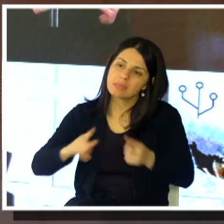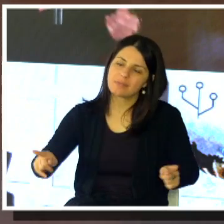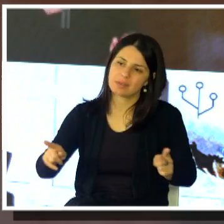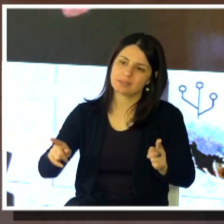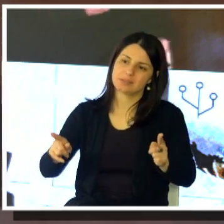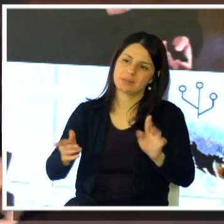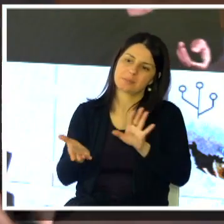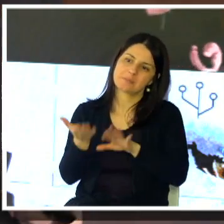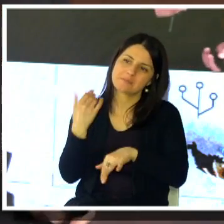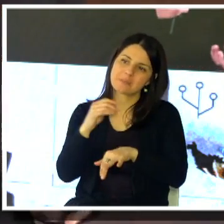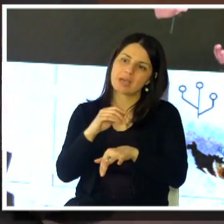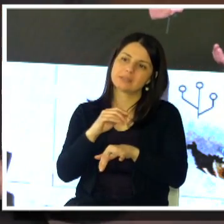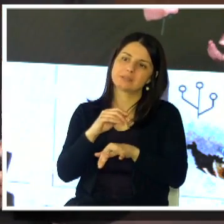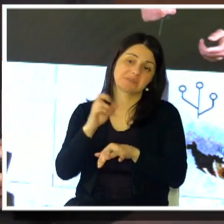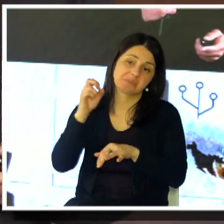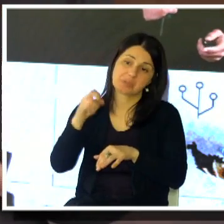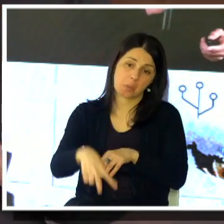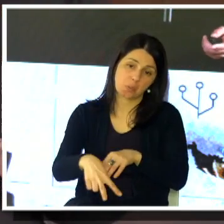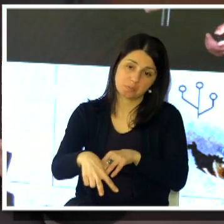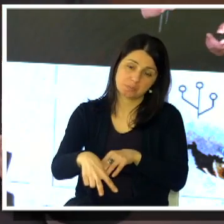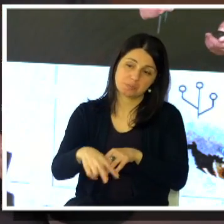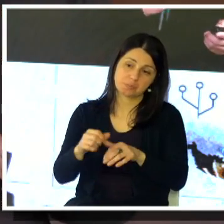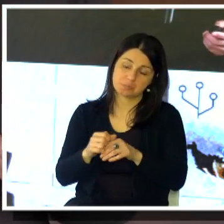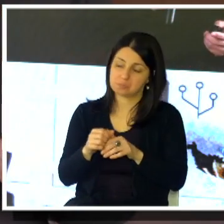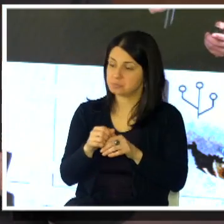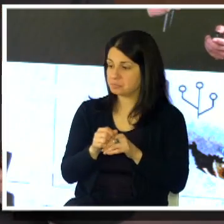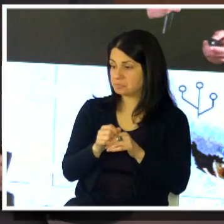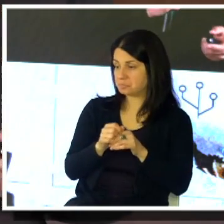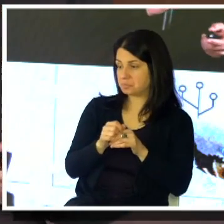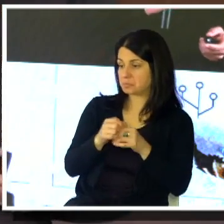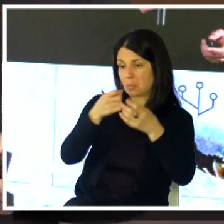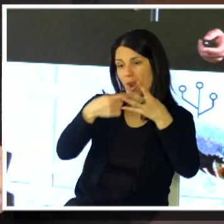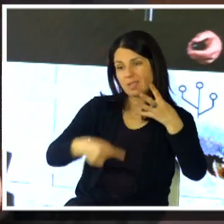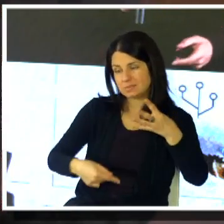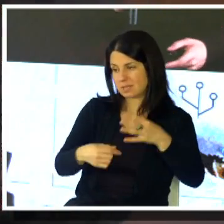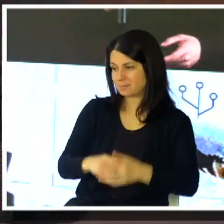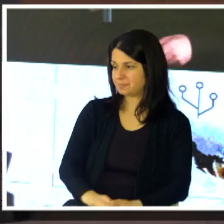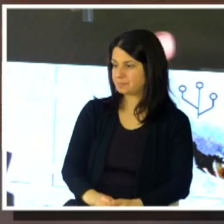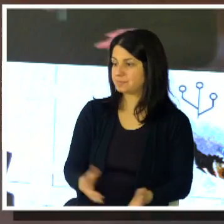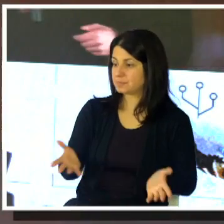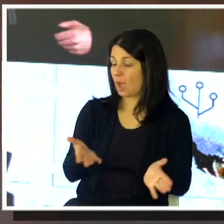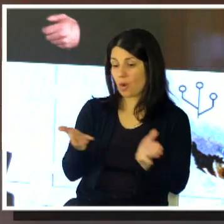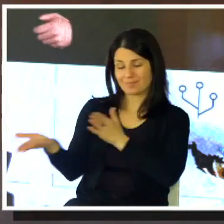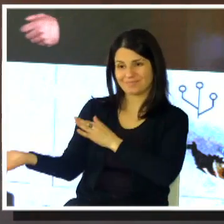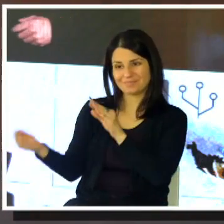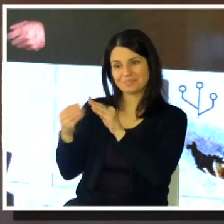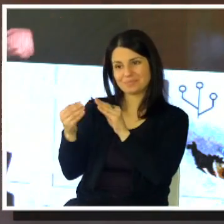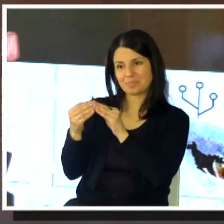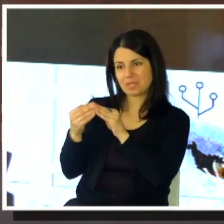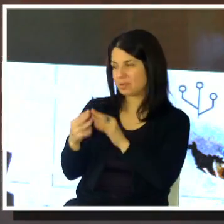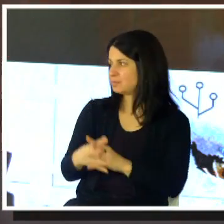más form clásico como este, ¿no? Y bueno, ahora le paso a Juan